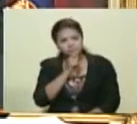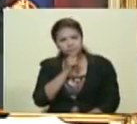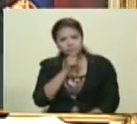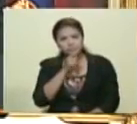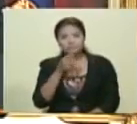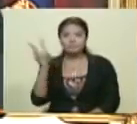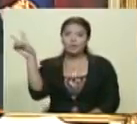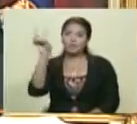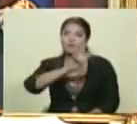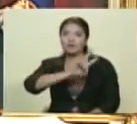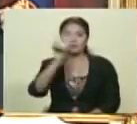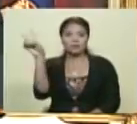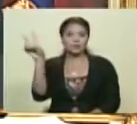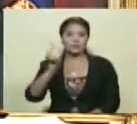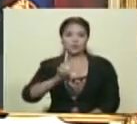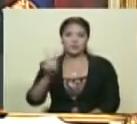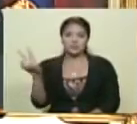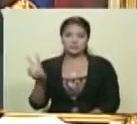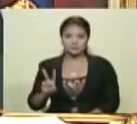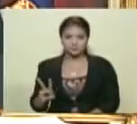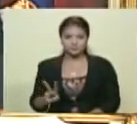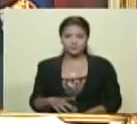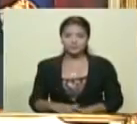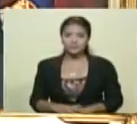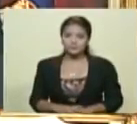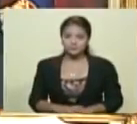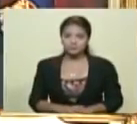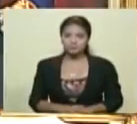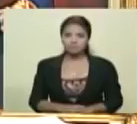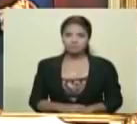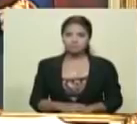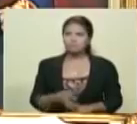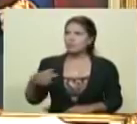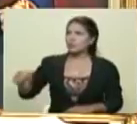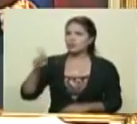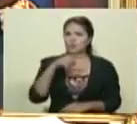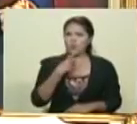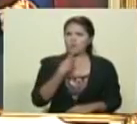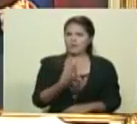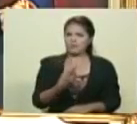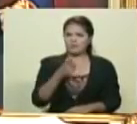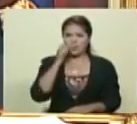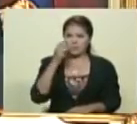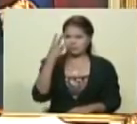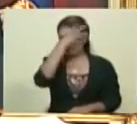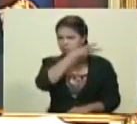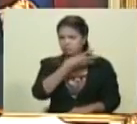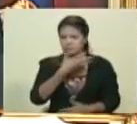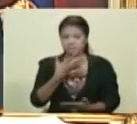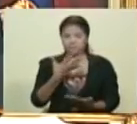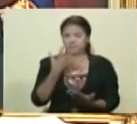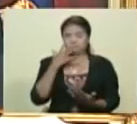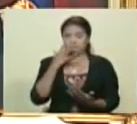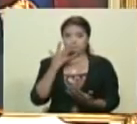la República Bolivariana de Venezuela. Las expresiones de Trump están lejos de ser un exabrupto.